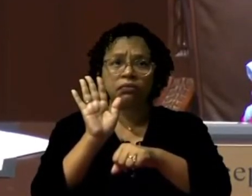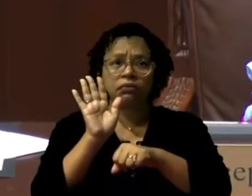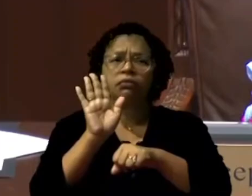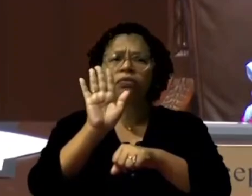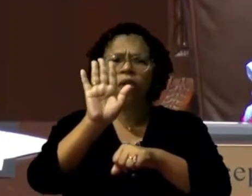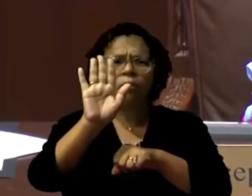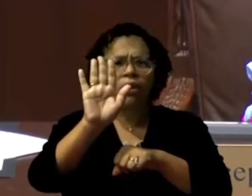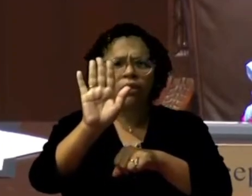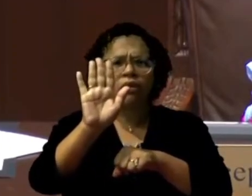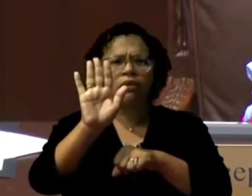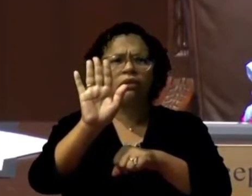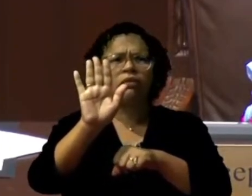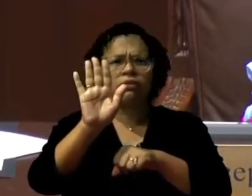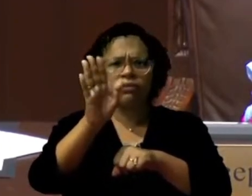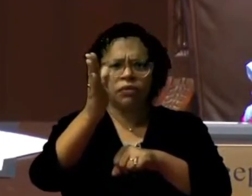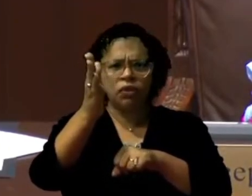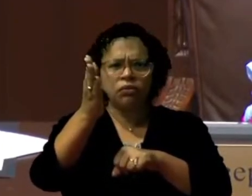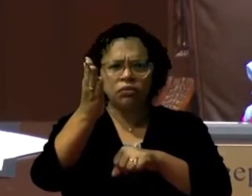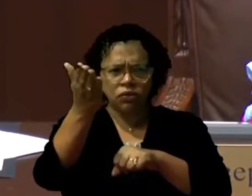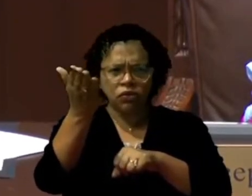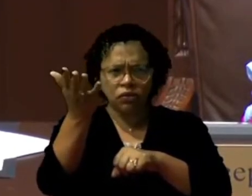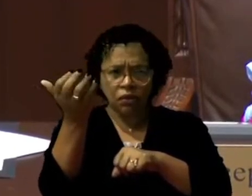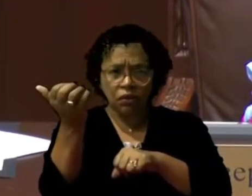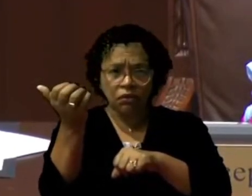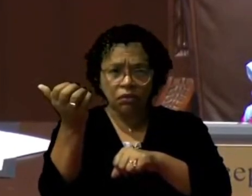Pero usted no es de allá. Adelante.